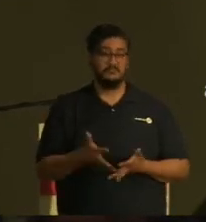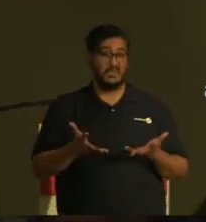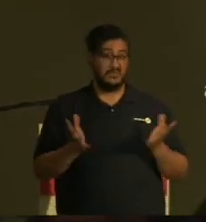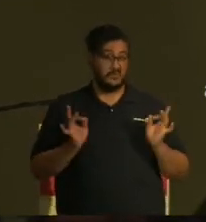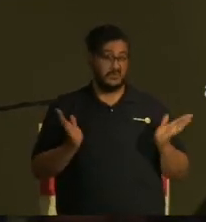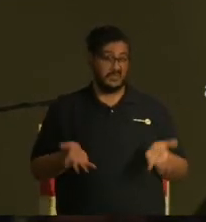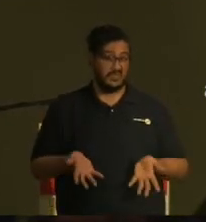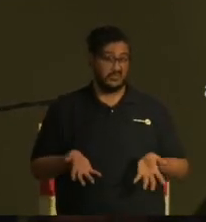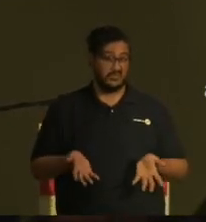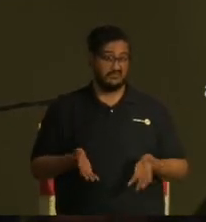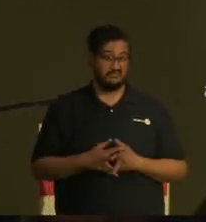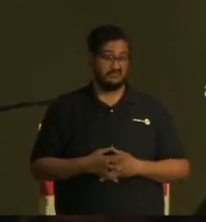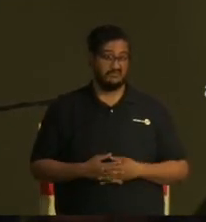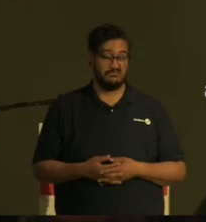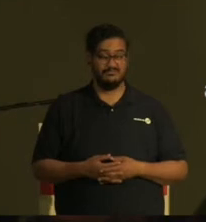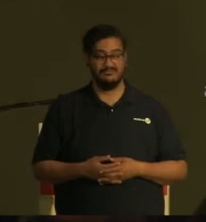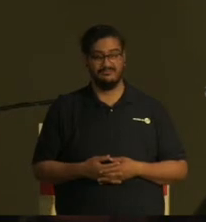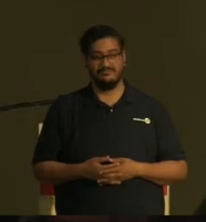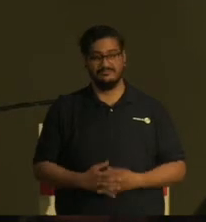desastre, ¿no? Seguro.